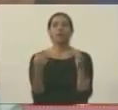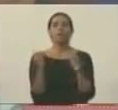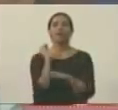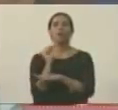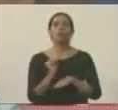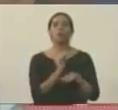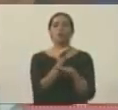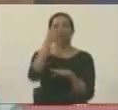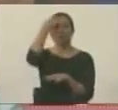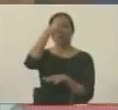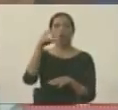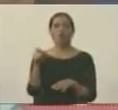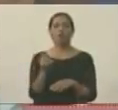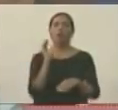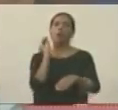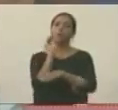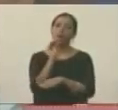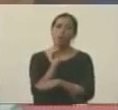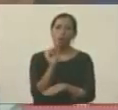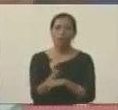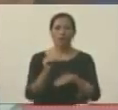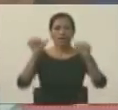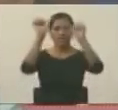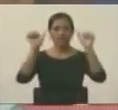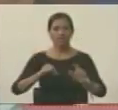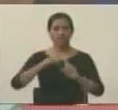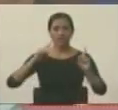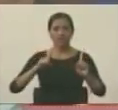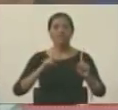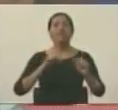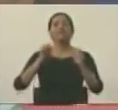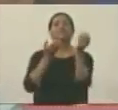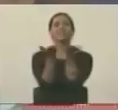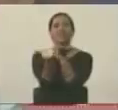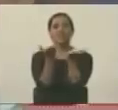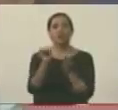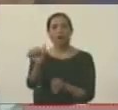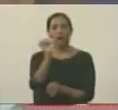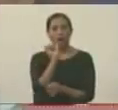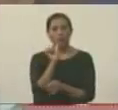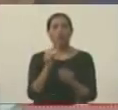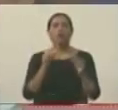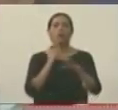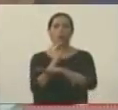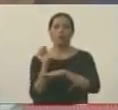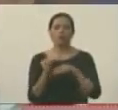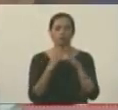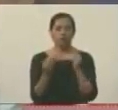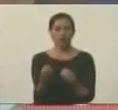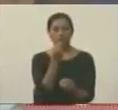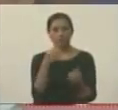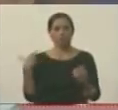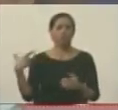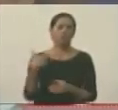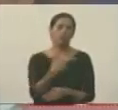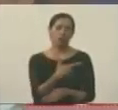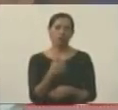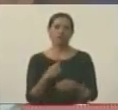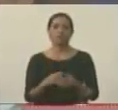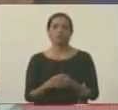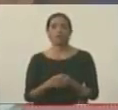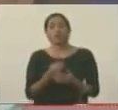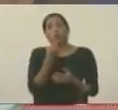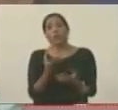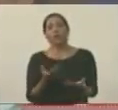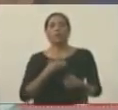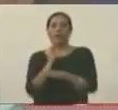para protegernos sobre el servicio eléctrico son servicios de agua para proteger todo la alimentación el transporte y bueno